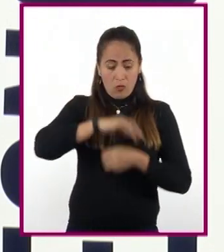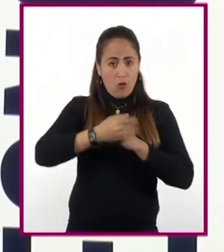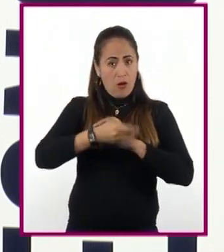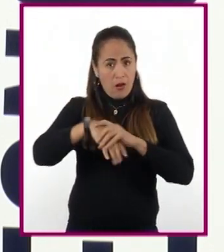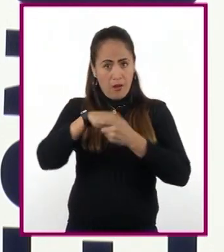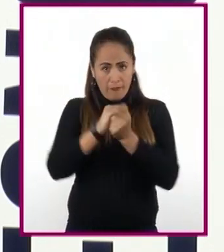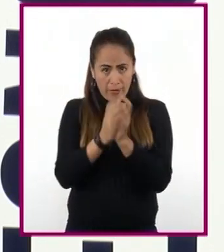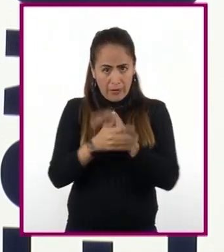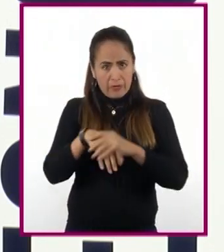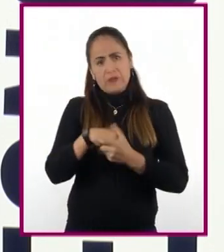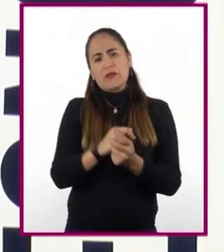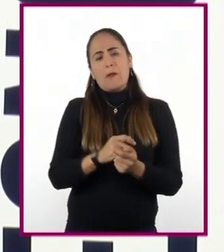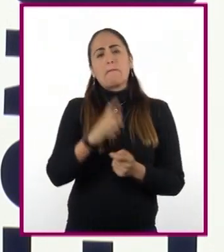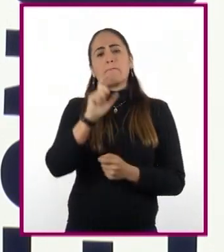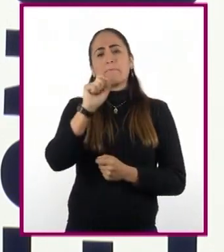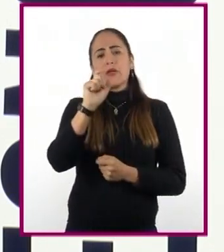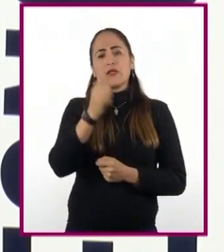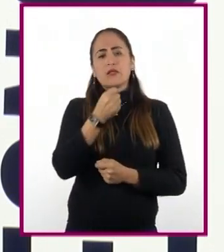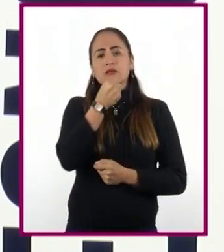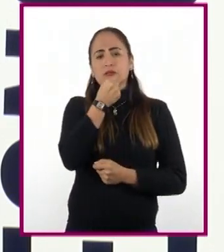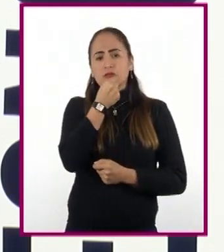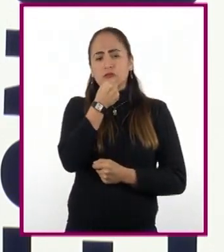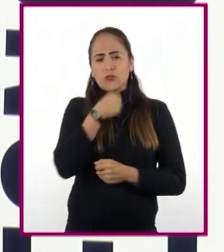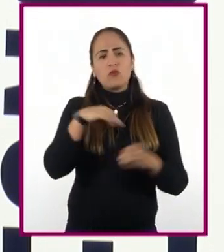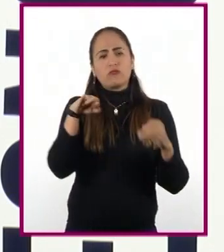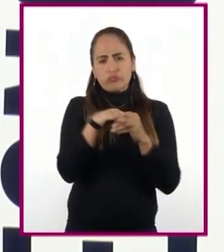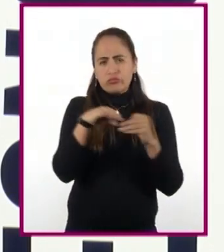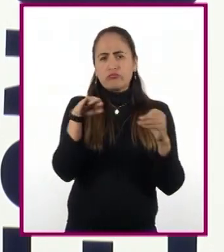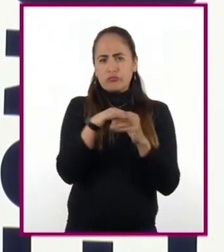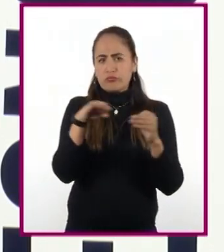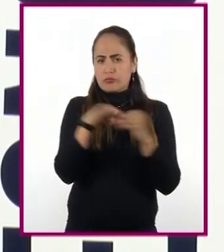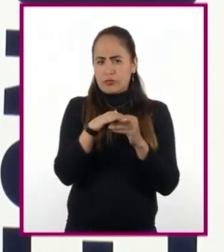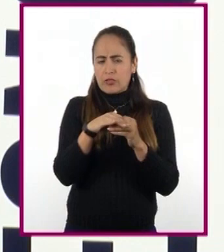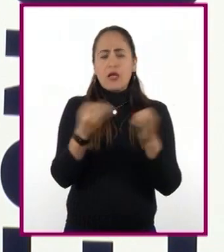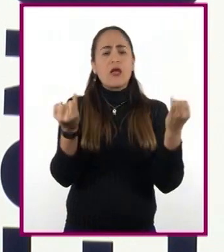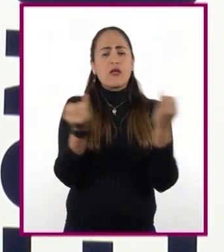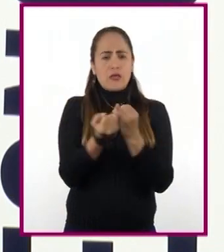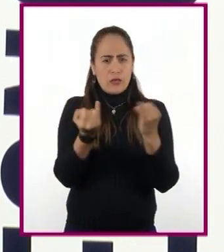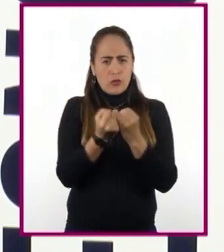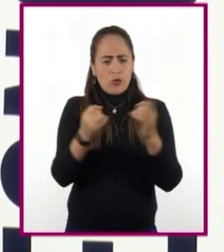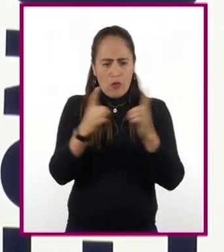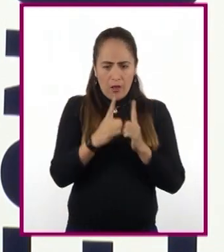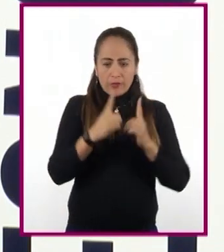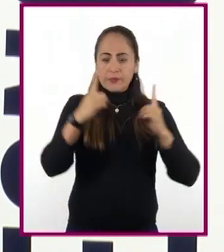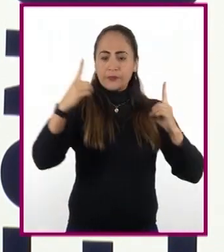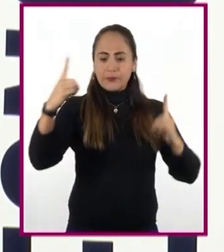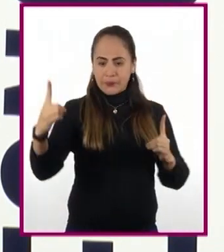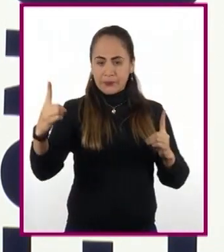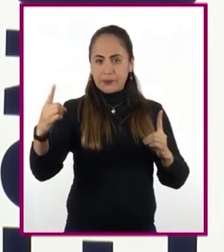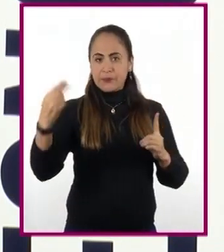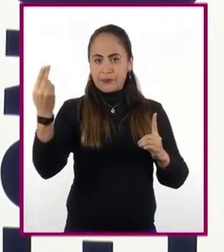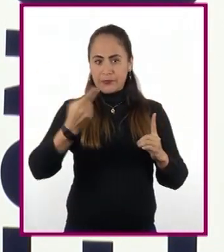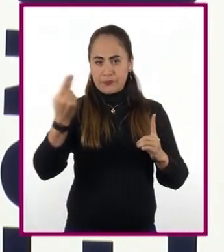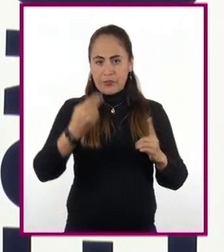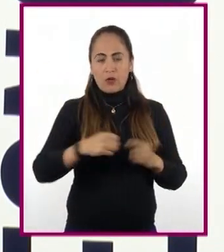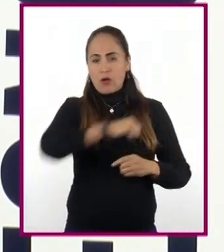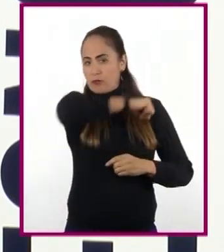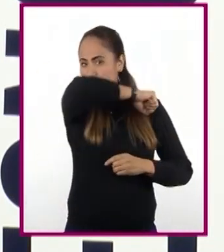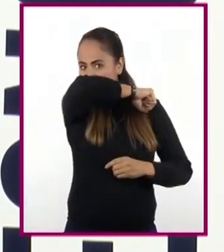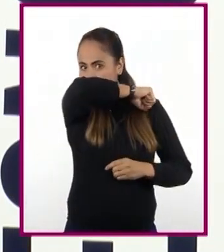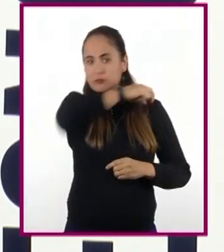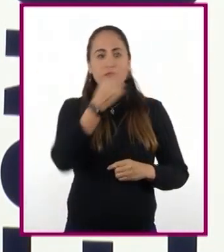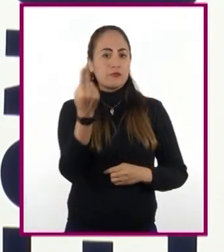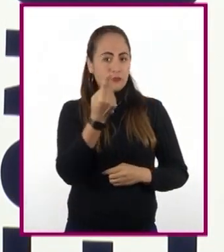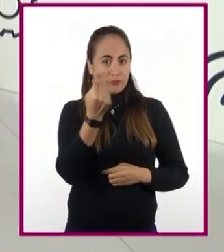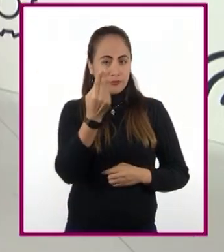manos al menos 20 segundos cada vez que lo hagan, así como mantener su sana distancia y usar el estornudo de etiqueta.